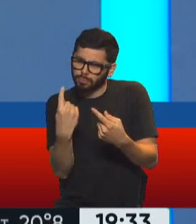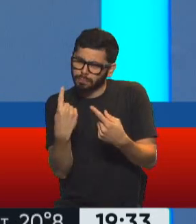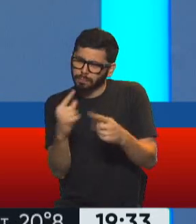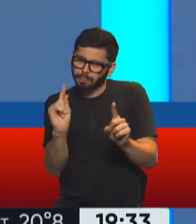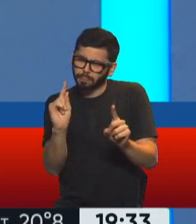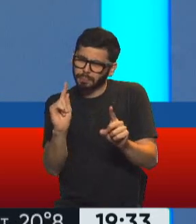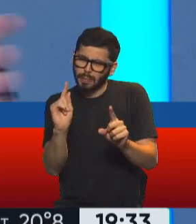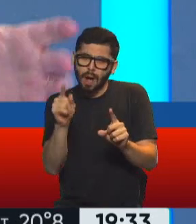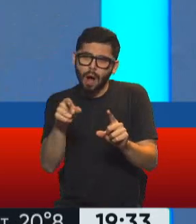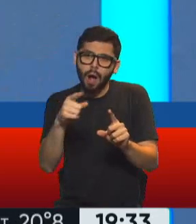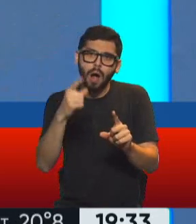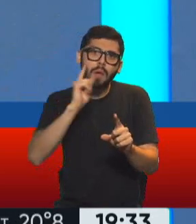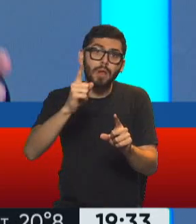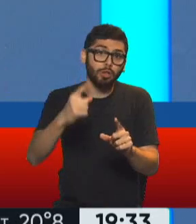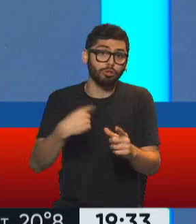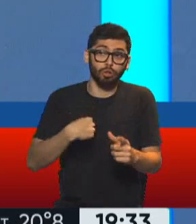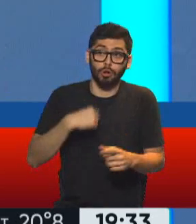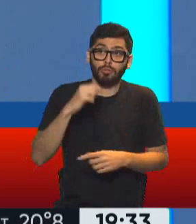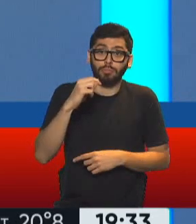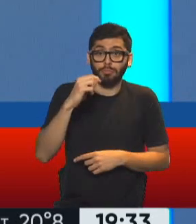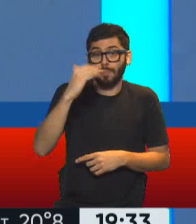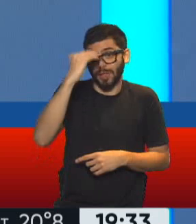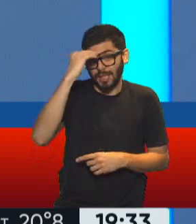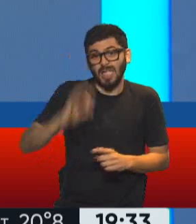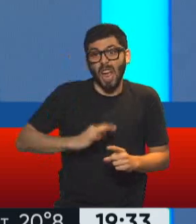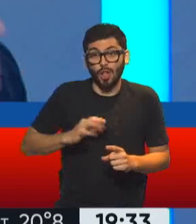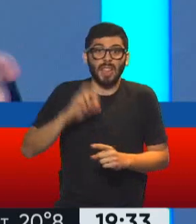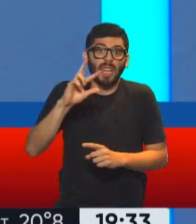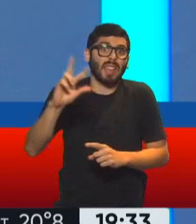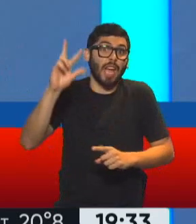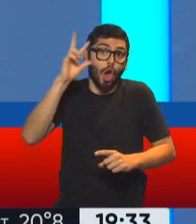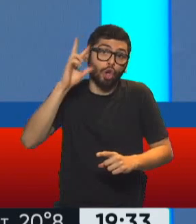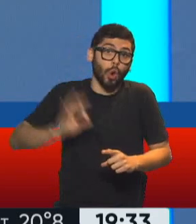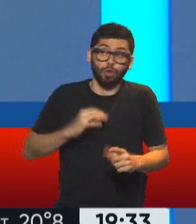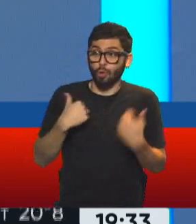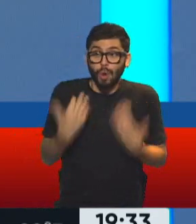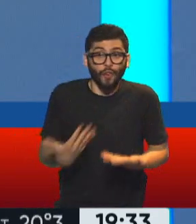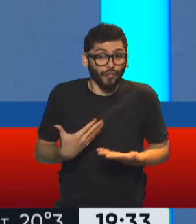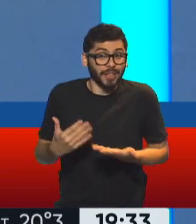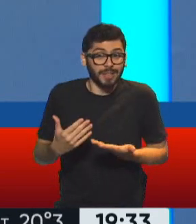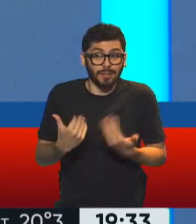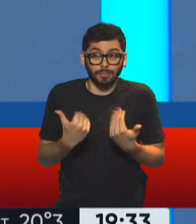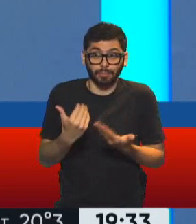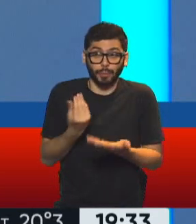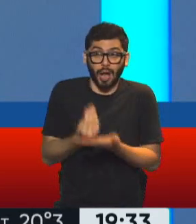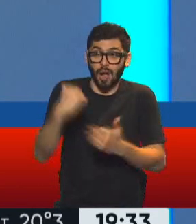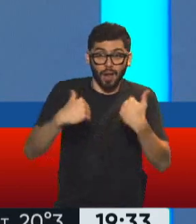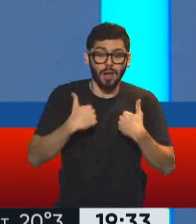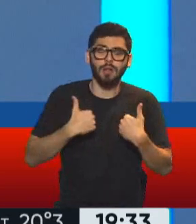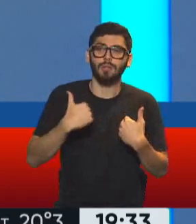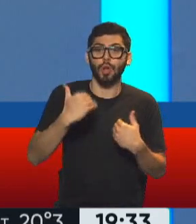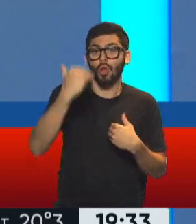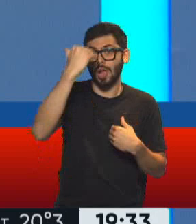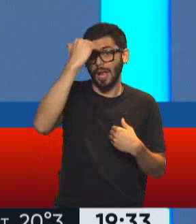que durante 15 años, durante 38 años estuve participando de las elecciones, he sido candidato también, pero durante 15